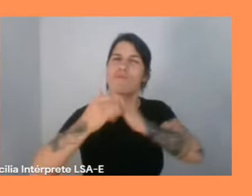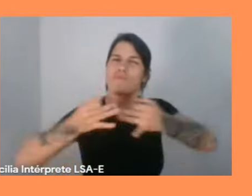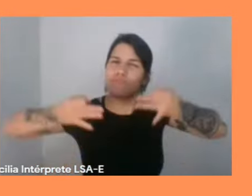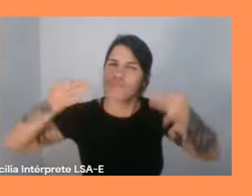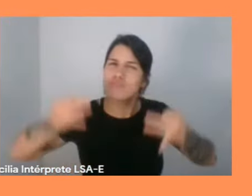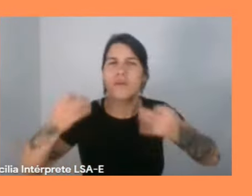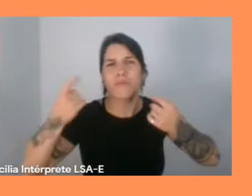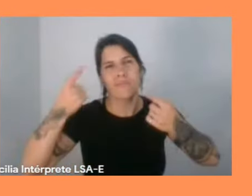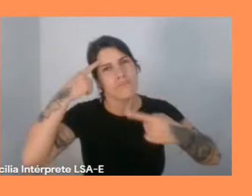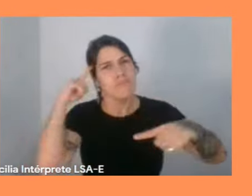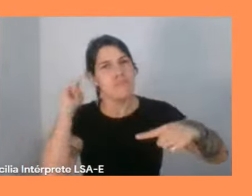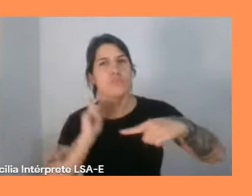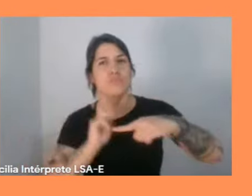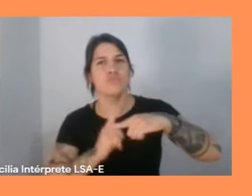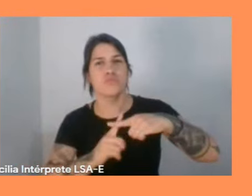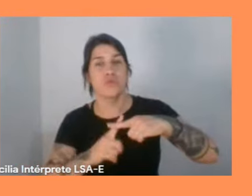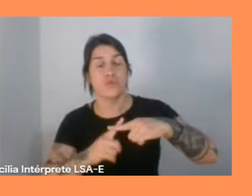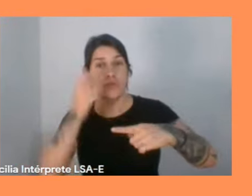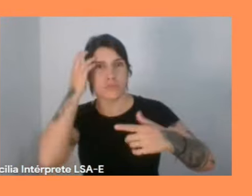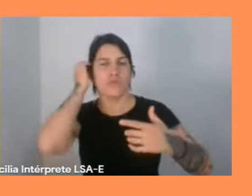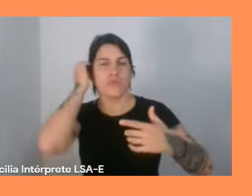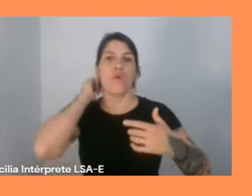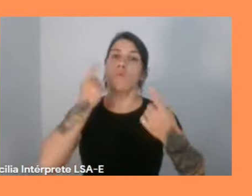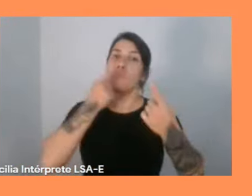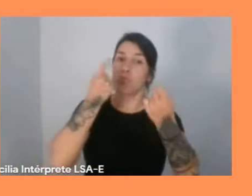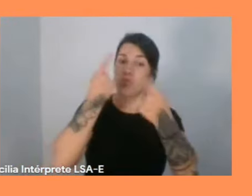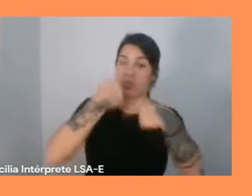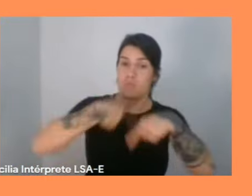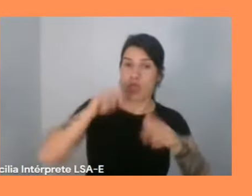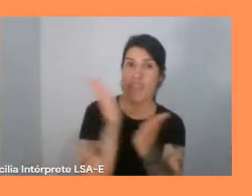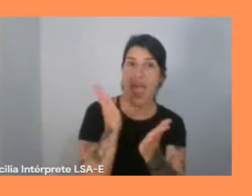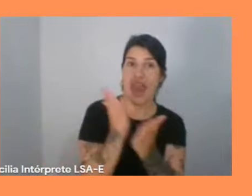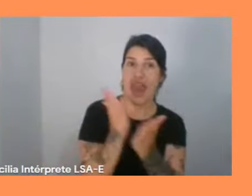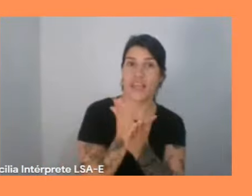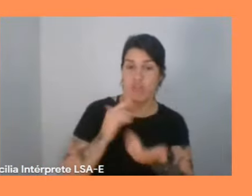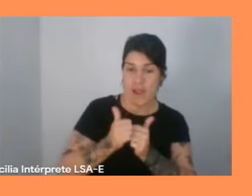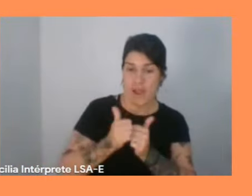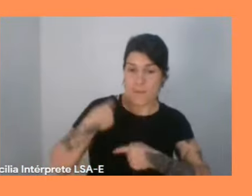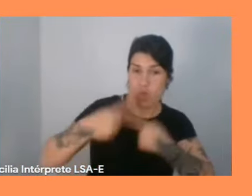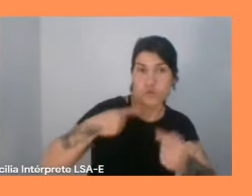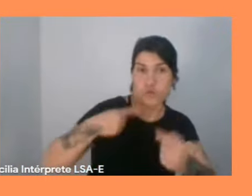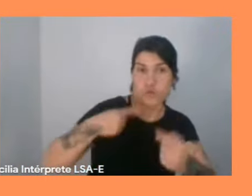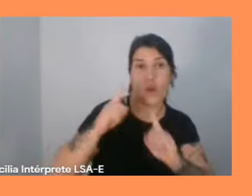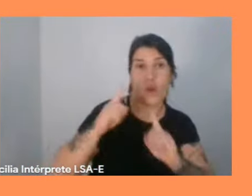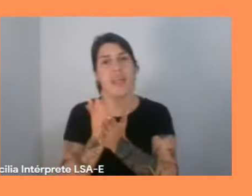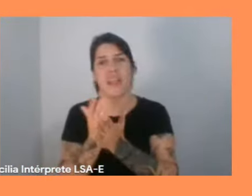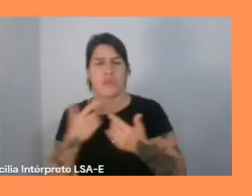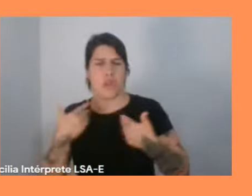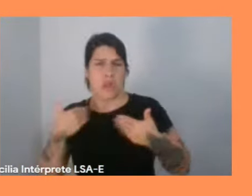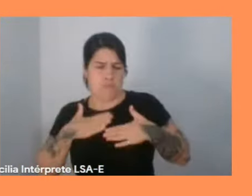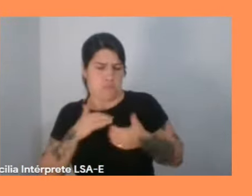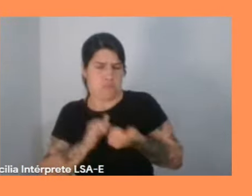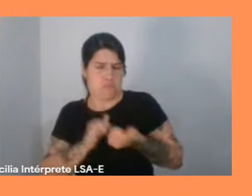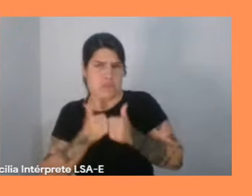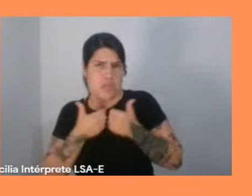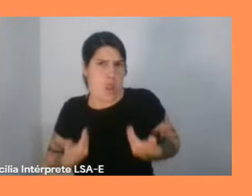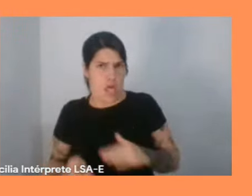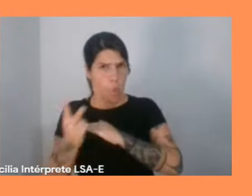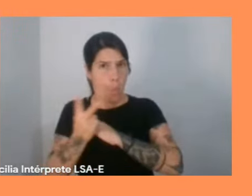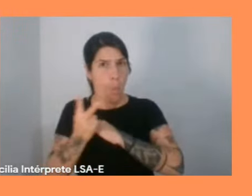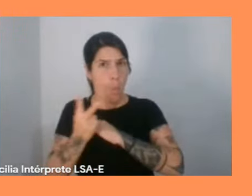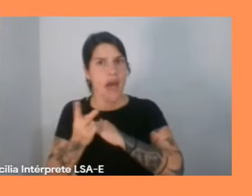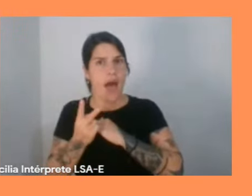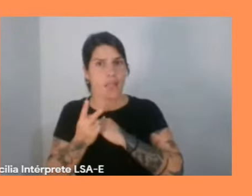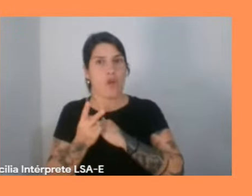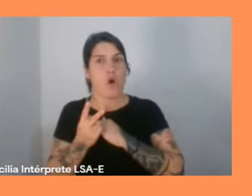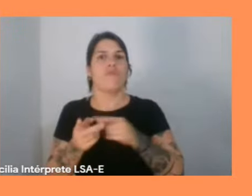reproductivos de niñeces y adolescencias, así como la promoción de actitudes de cuidado integral de la salud y hábitos de prevención combinada de